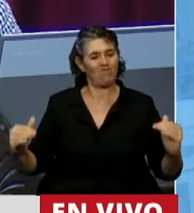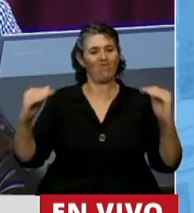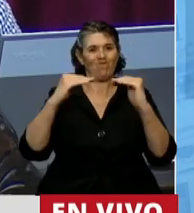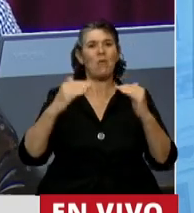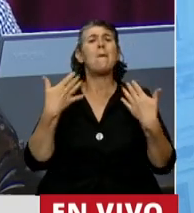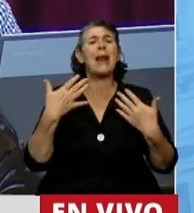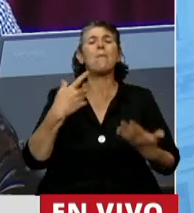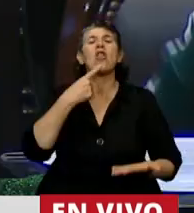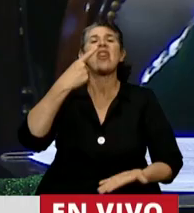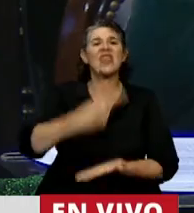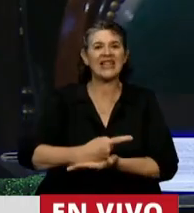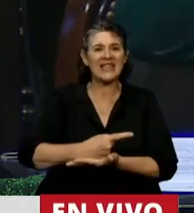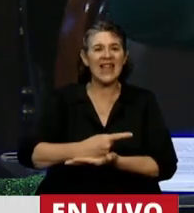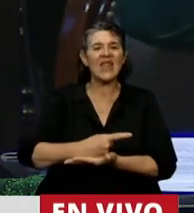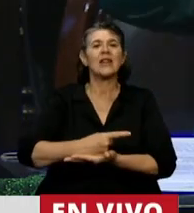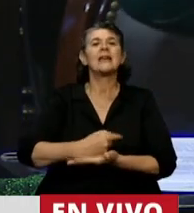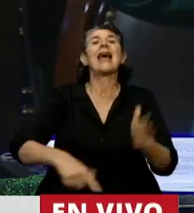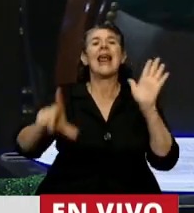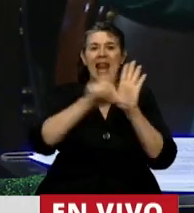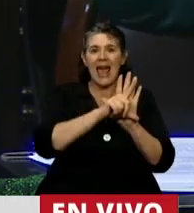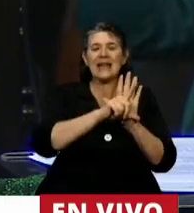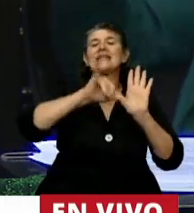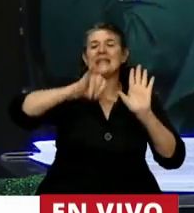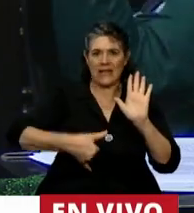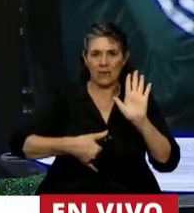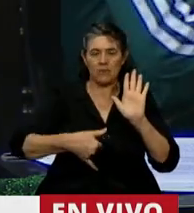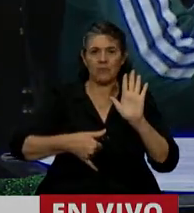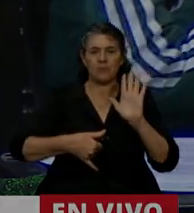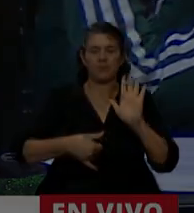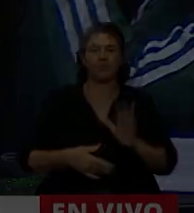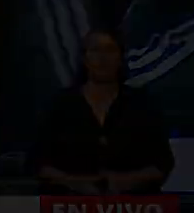gracias, presidente. Que sea ley. Muchas gracias, diputada Riave.